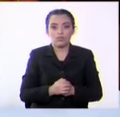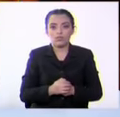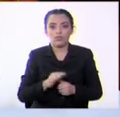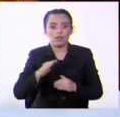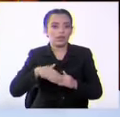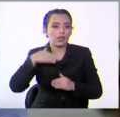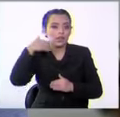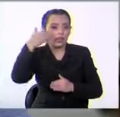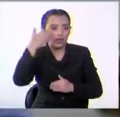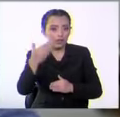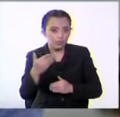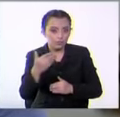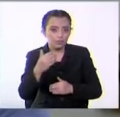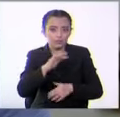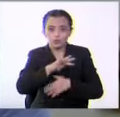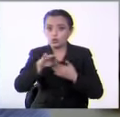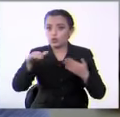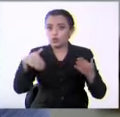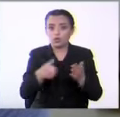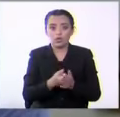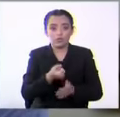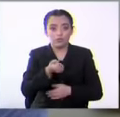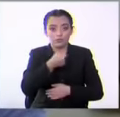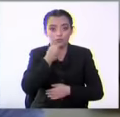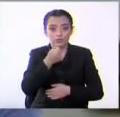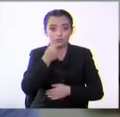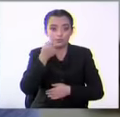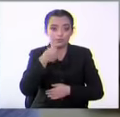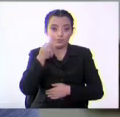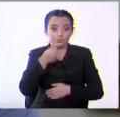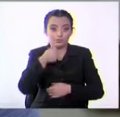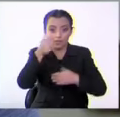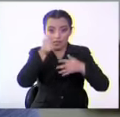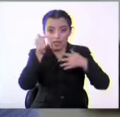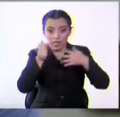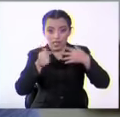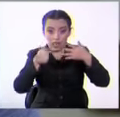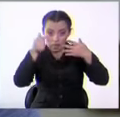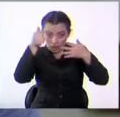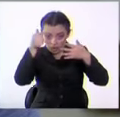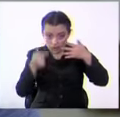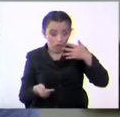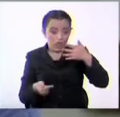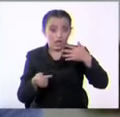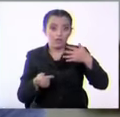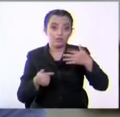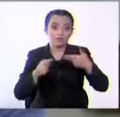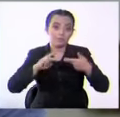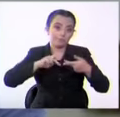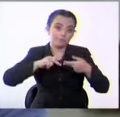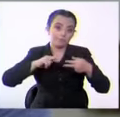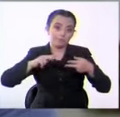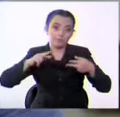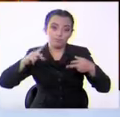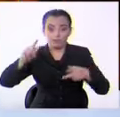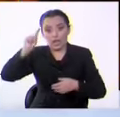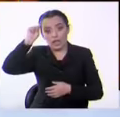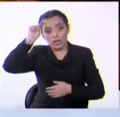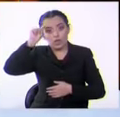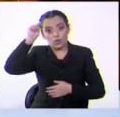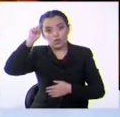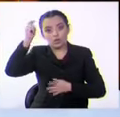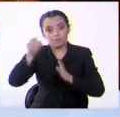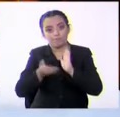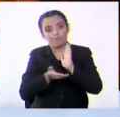que están detrás de estas leyes genéticas y ecológicas que sustentan la teoría evolutiva. Por